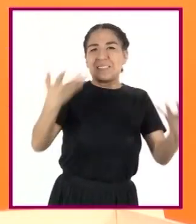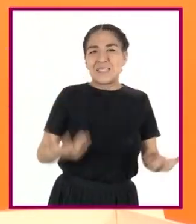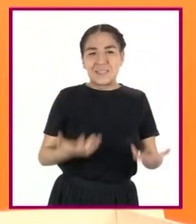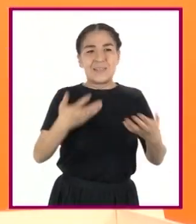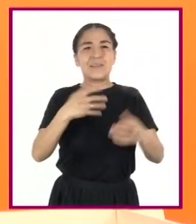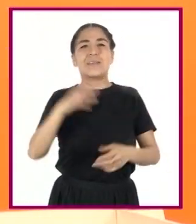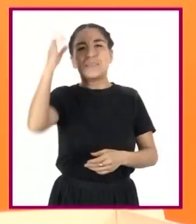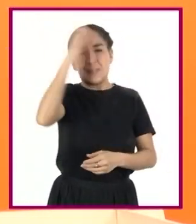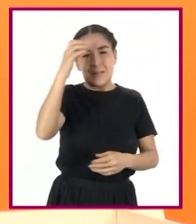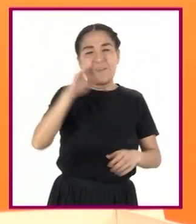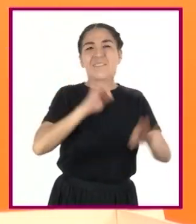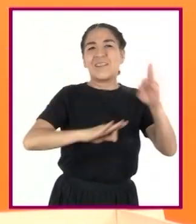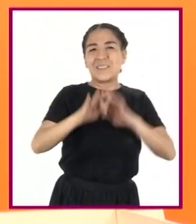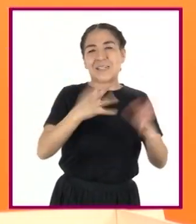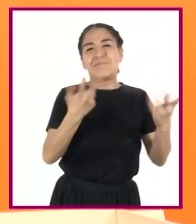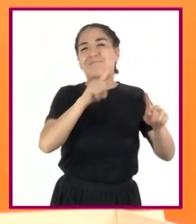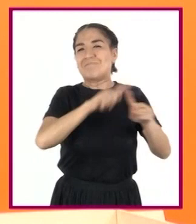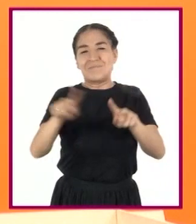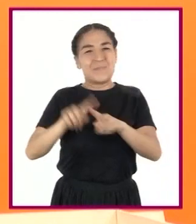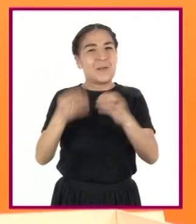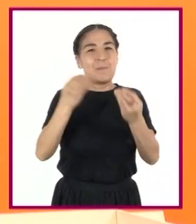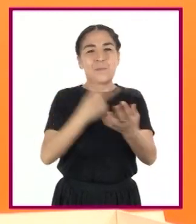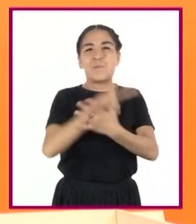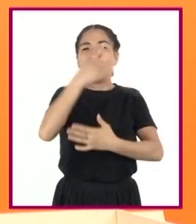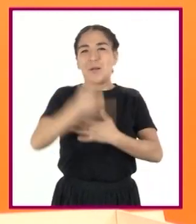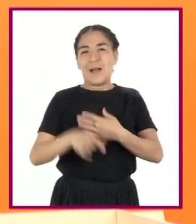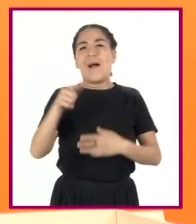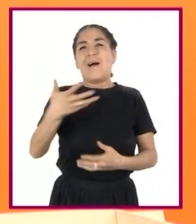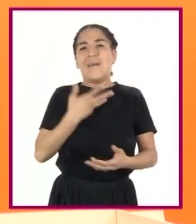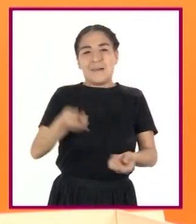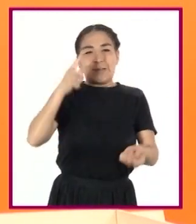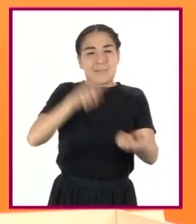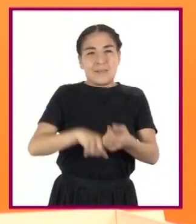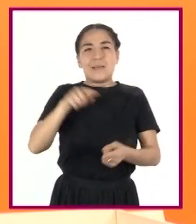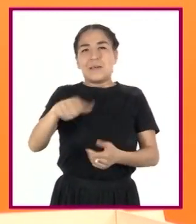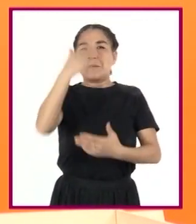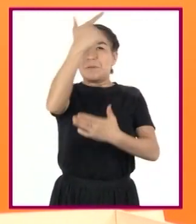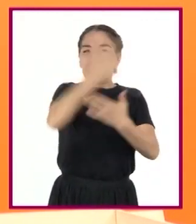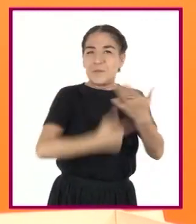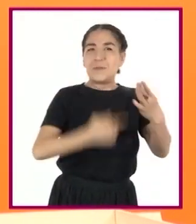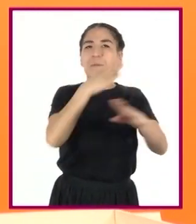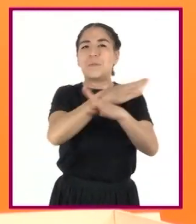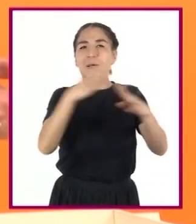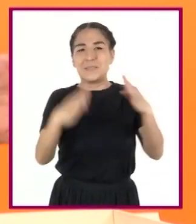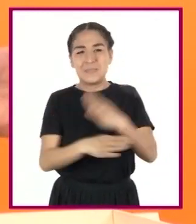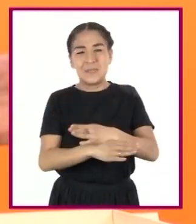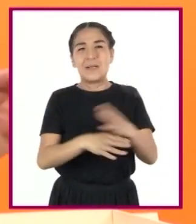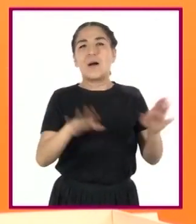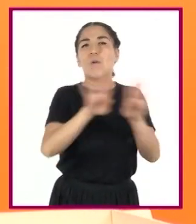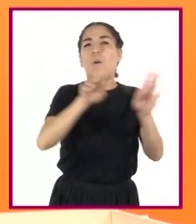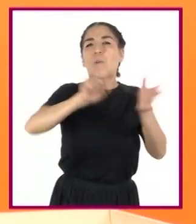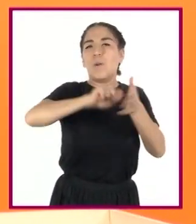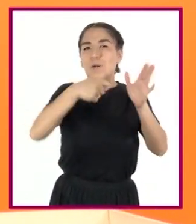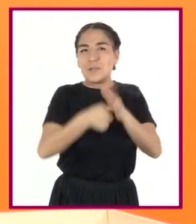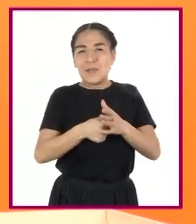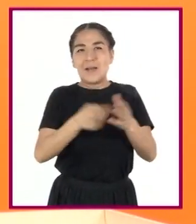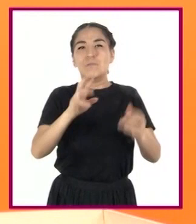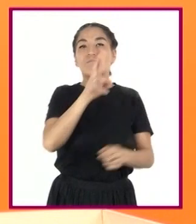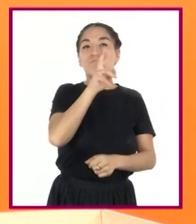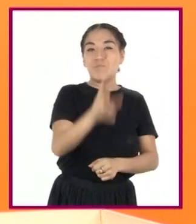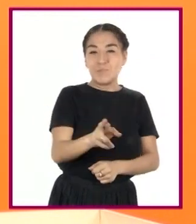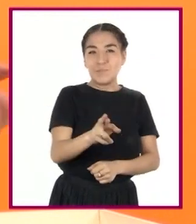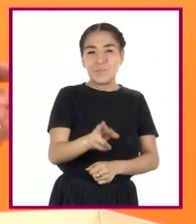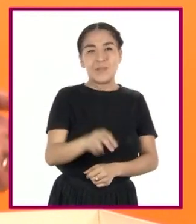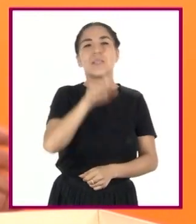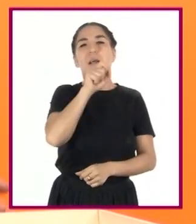física, en fin. En cada uno de los proyectos encontrarán la lista de materiales, la técnica, los